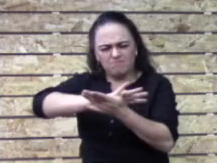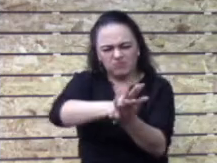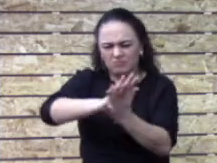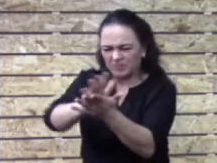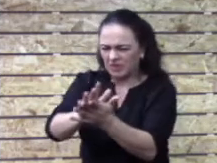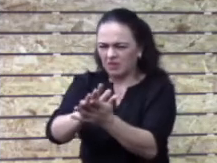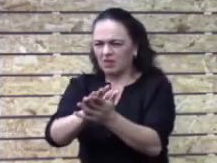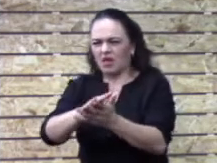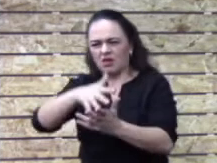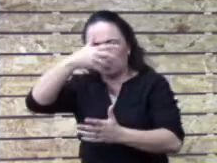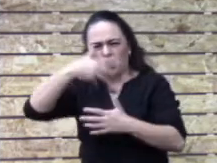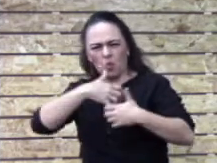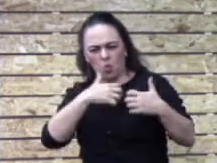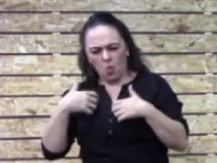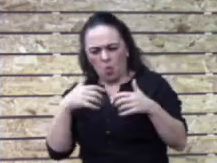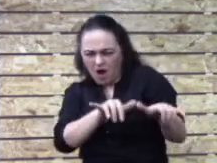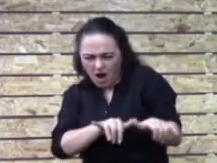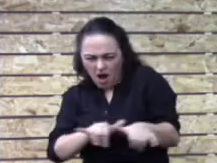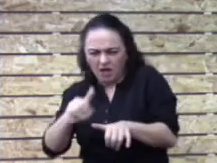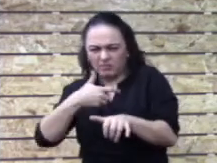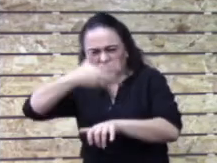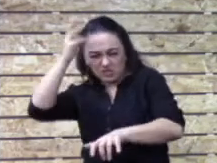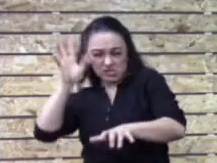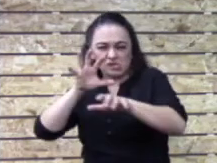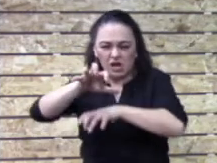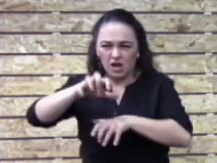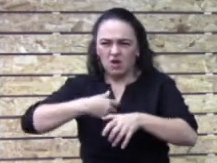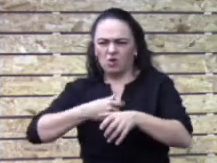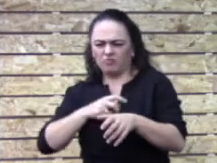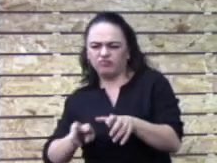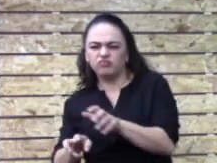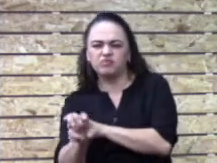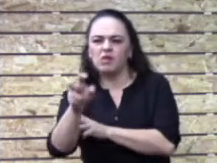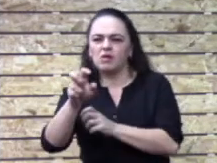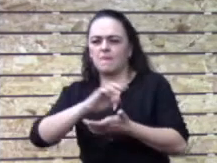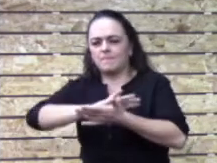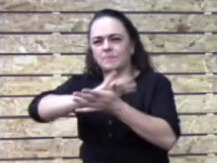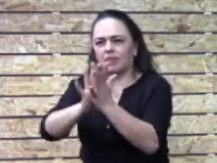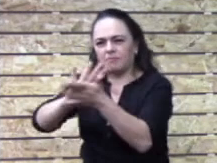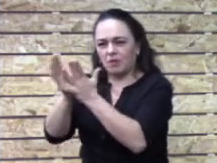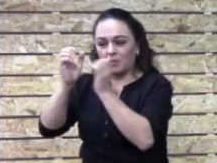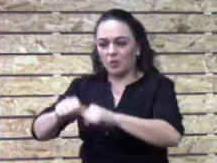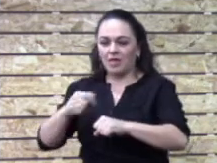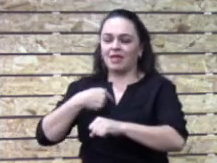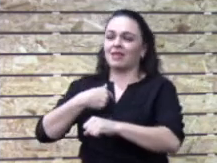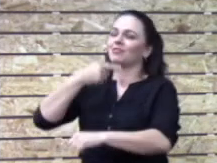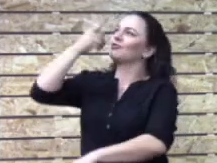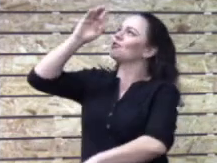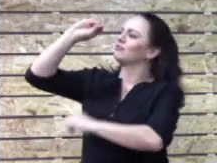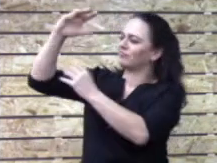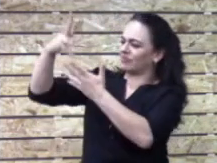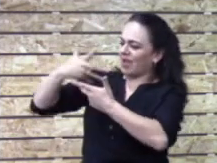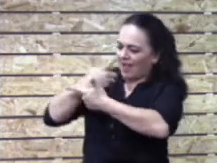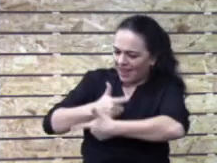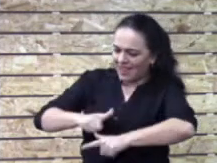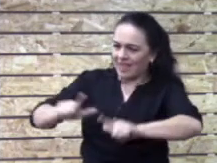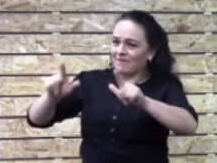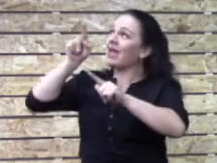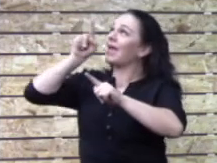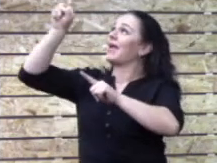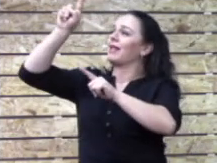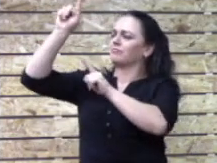serpientes. Yo lo libraré, porque Él se acoge a mí. Lo